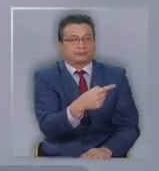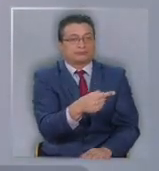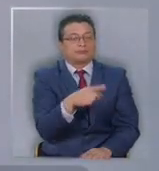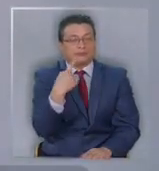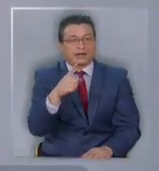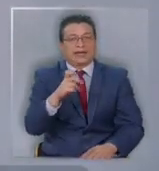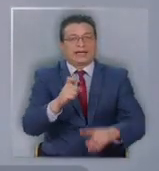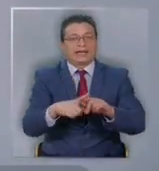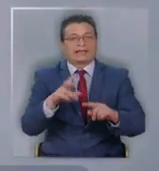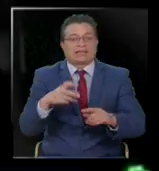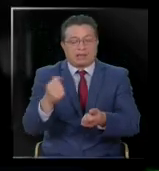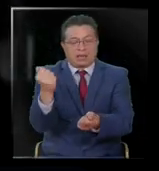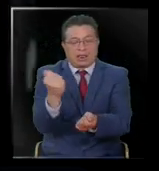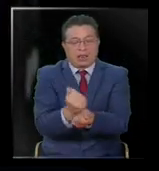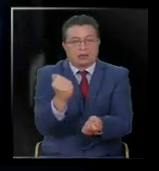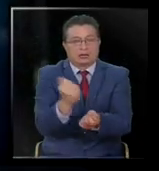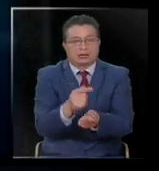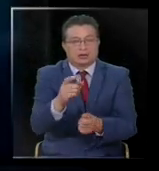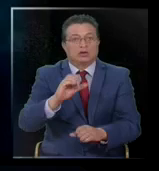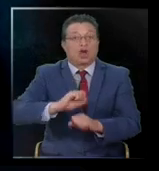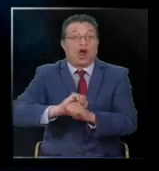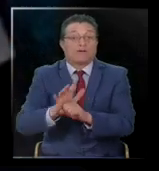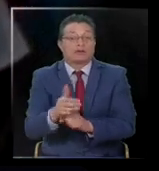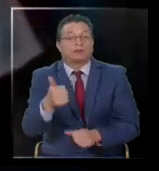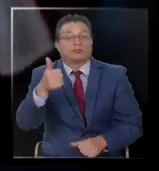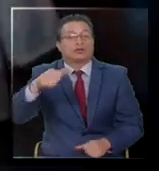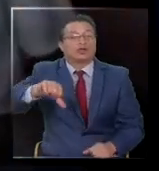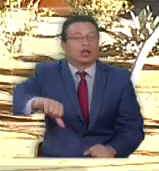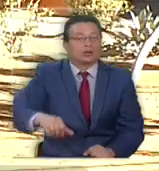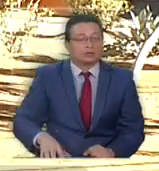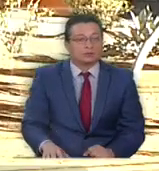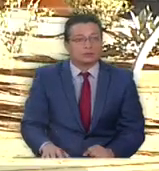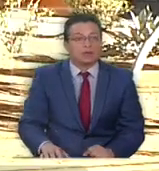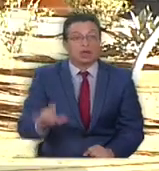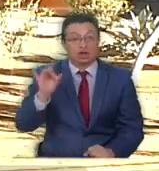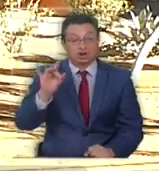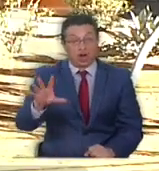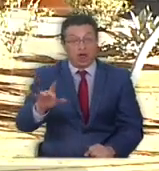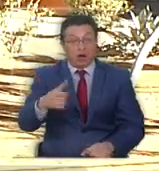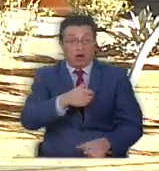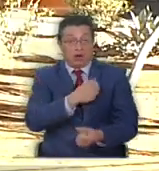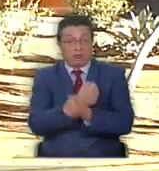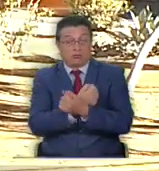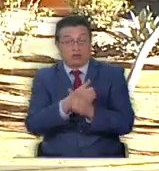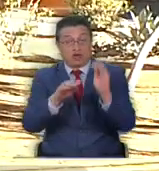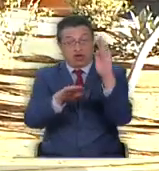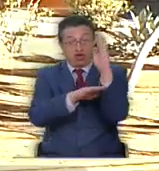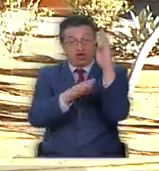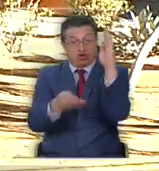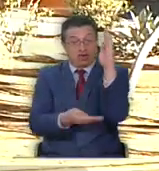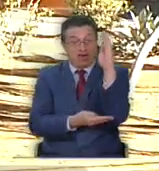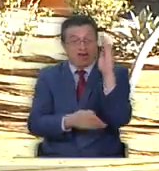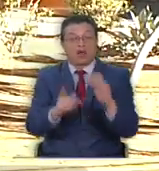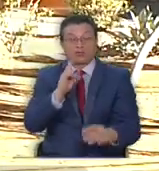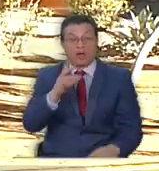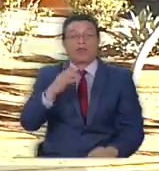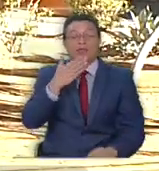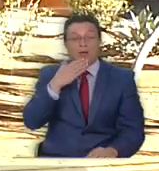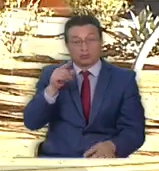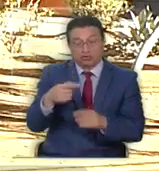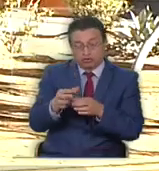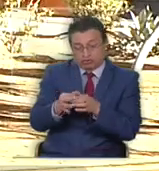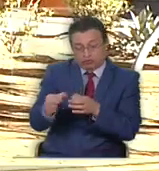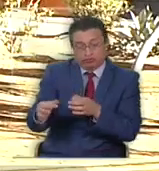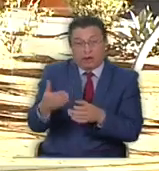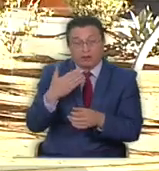toman los exámenes para confirmar el COVID positivo. No solo la policía de Dubái, sino también de lo que se llama el DHA, que es el Dubai Health